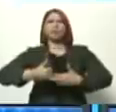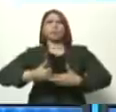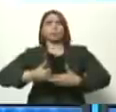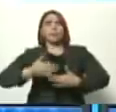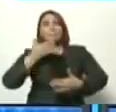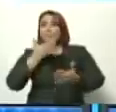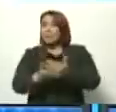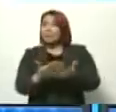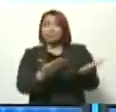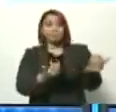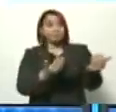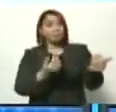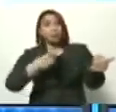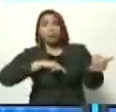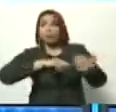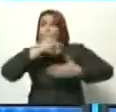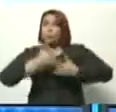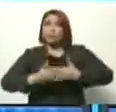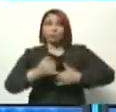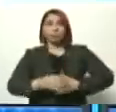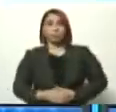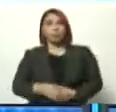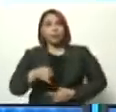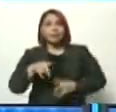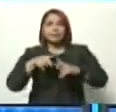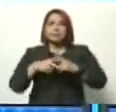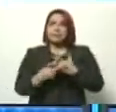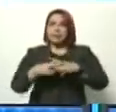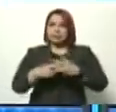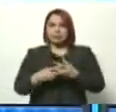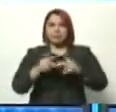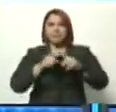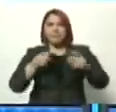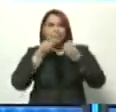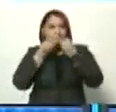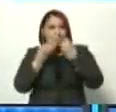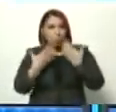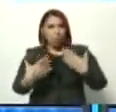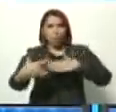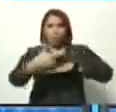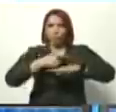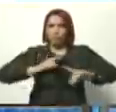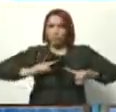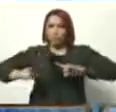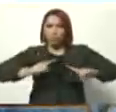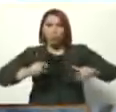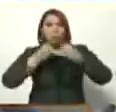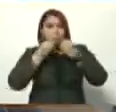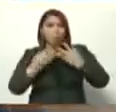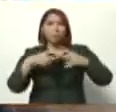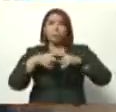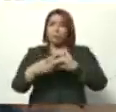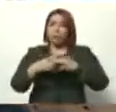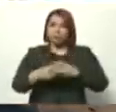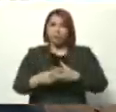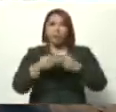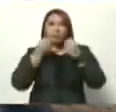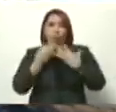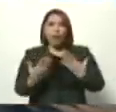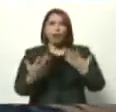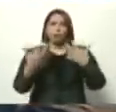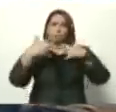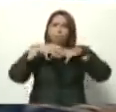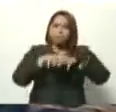de nuestro proyecto. Así que este es un taller para el buen gobierno, este es un buen taller para la buena